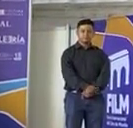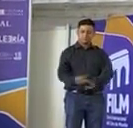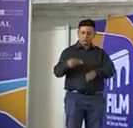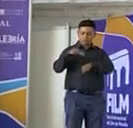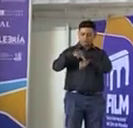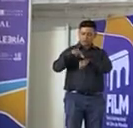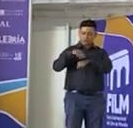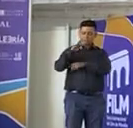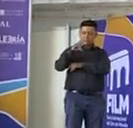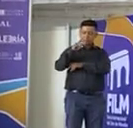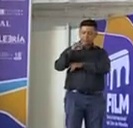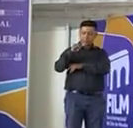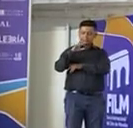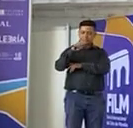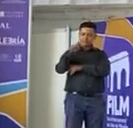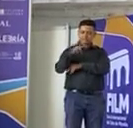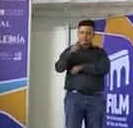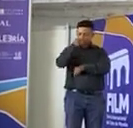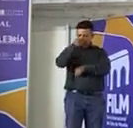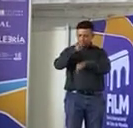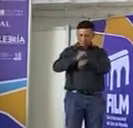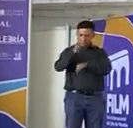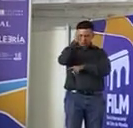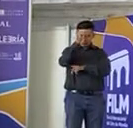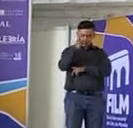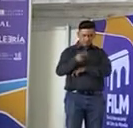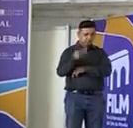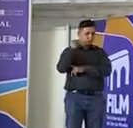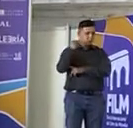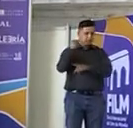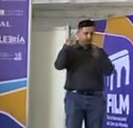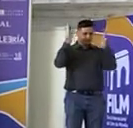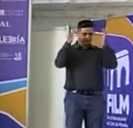Doctora Fátima Chávez Alcaraz, secretaria de Cultura de Morelia.